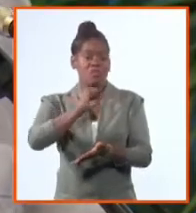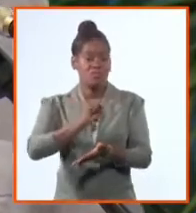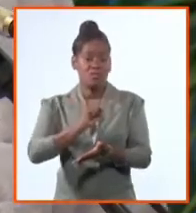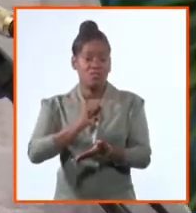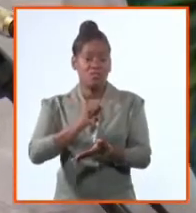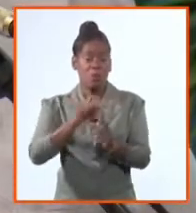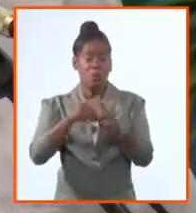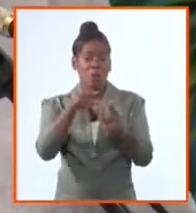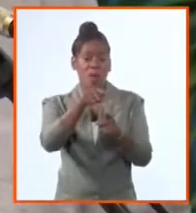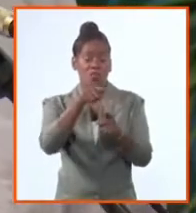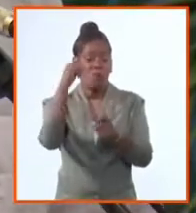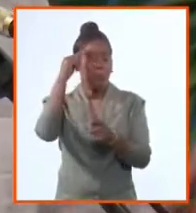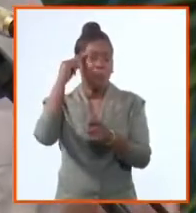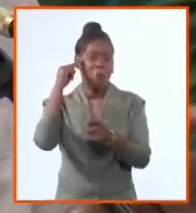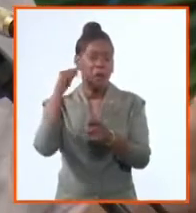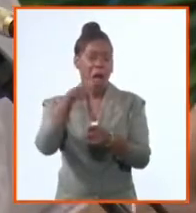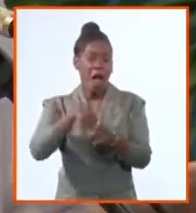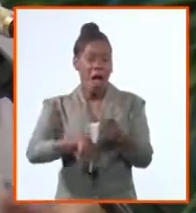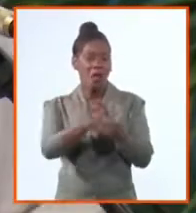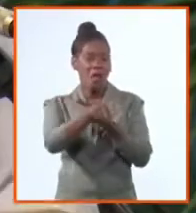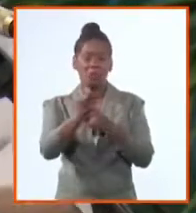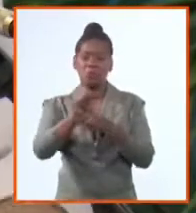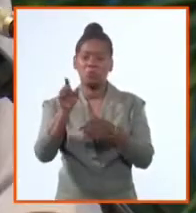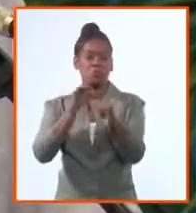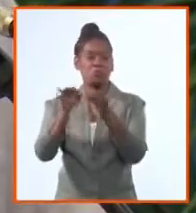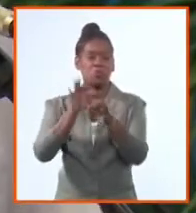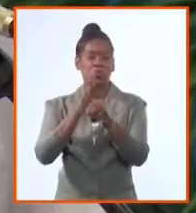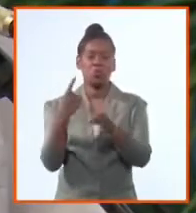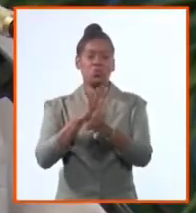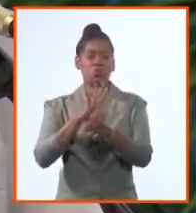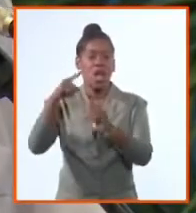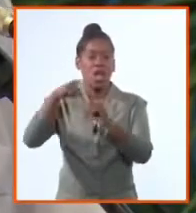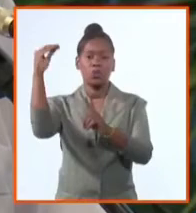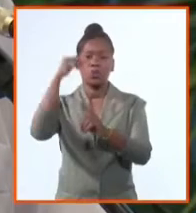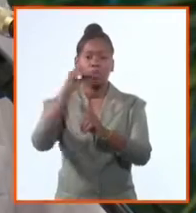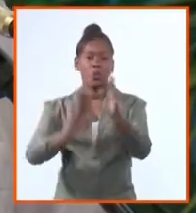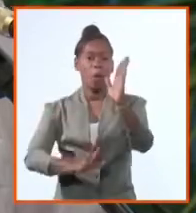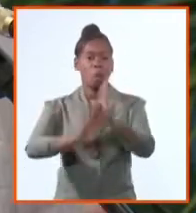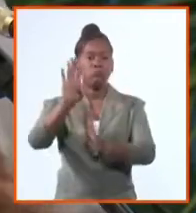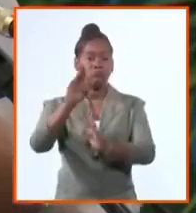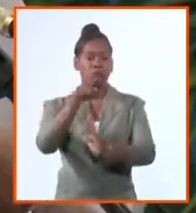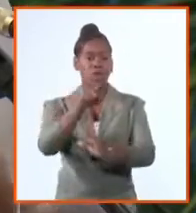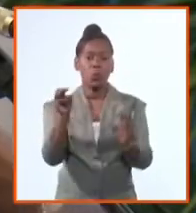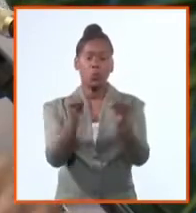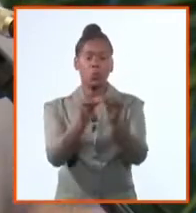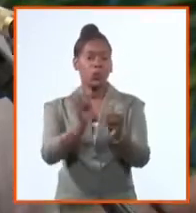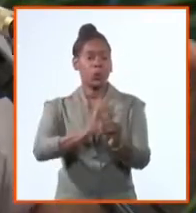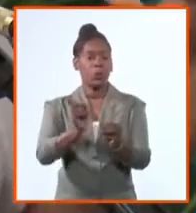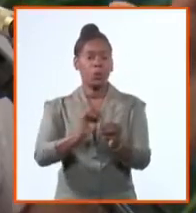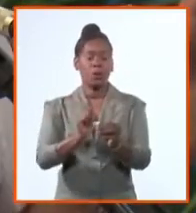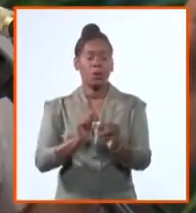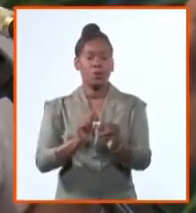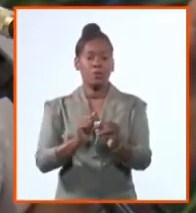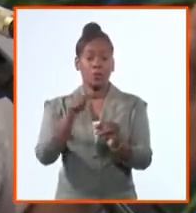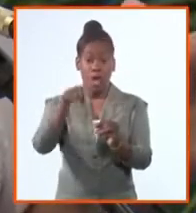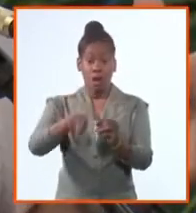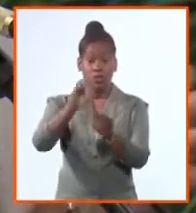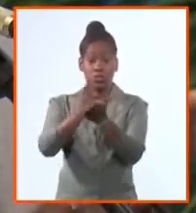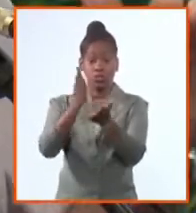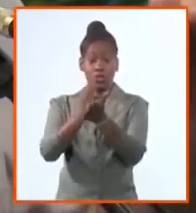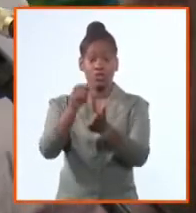internet. Bueno, pero no, que a mí no me dijeron otra cosa, yo lo que tengo es eso. Bueno, pues el compañero yo no lo